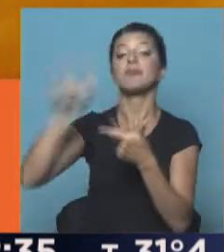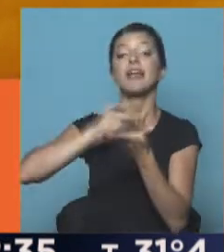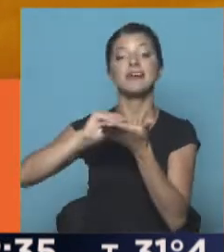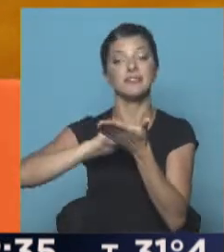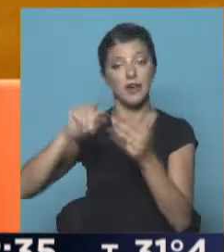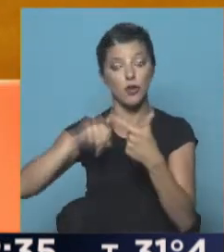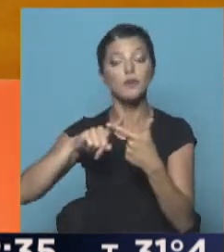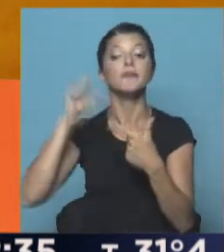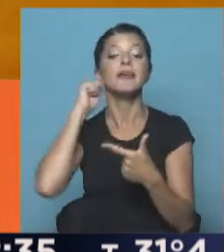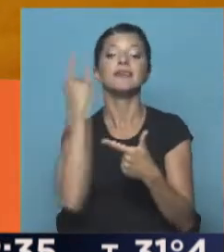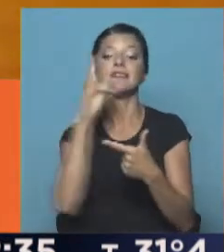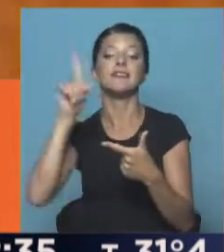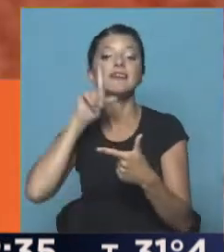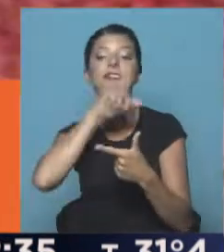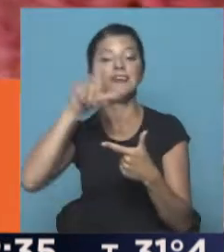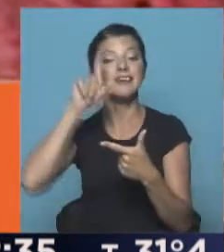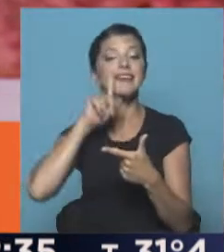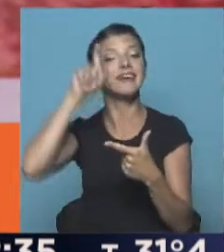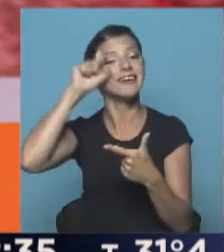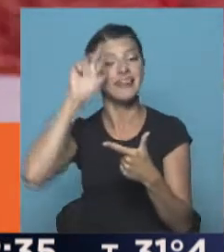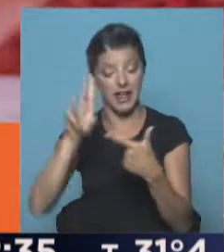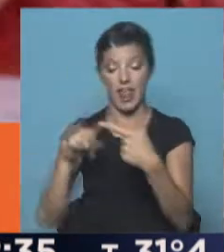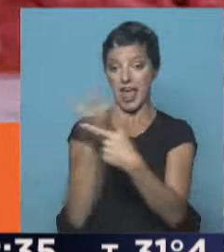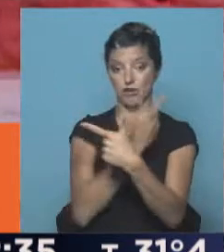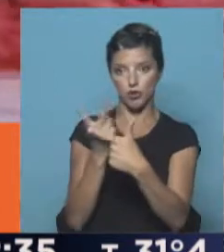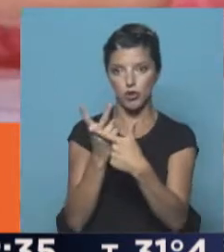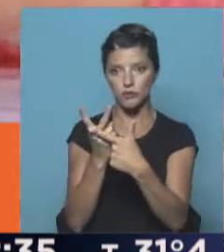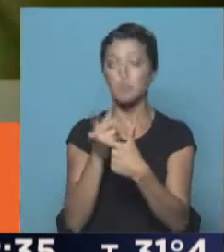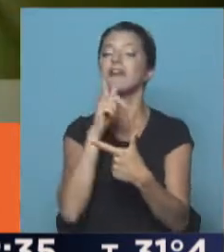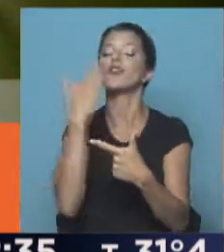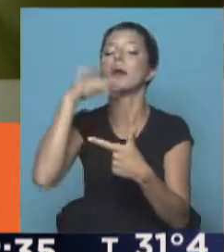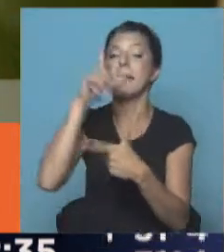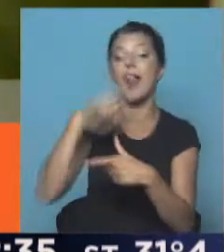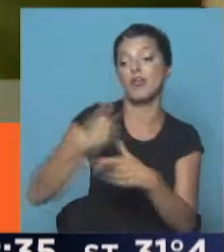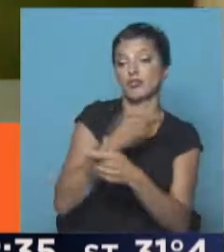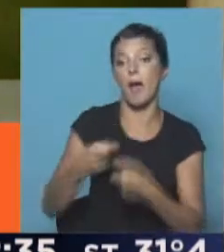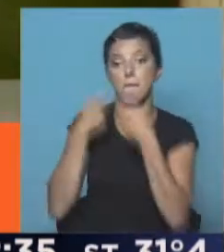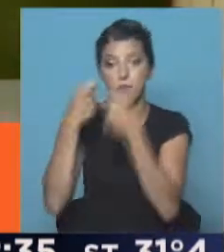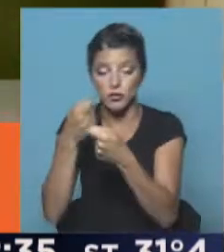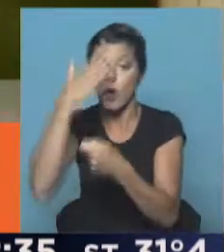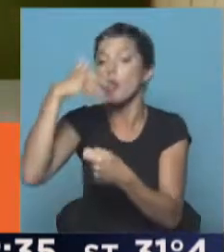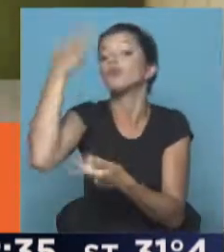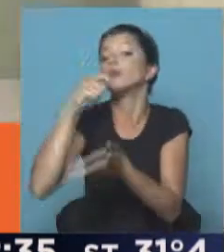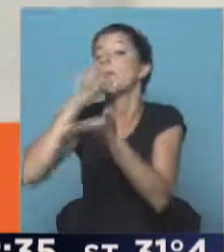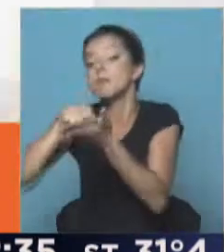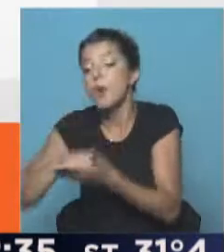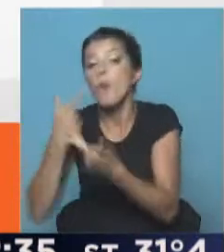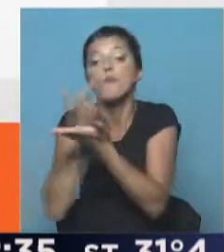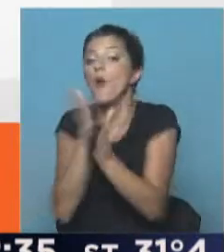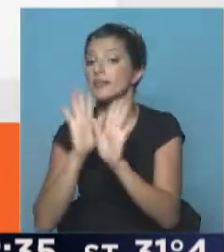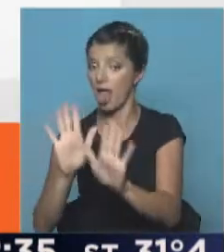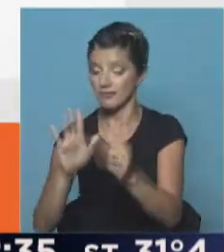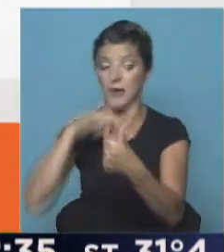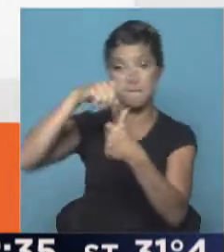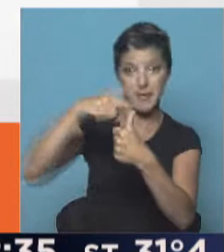guillier del partido radical encabezan las preferencias según los últimos y prematuros sondeos con 24